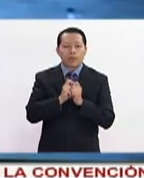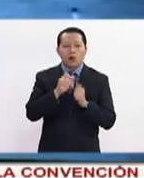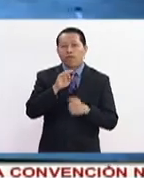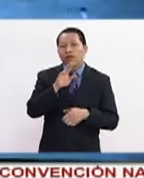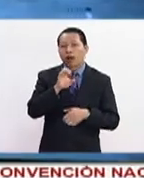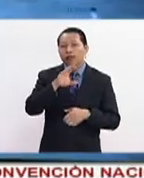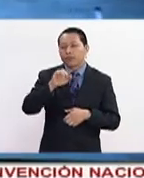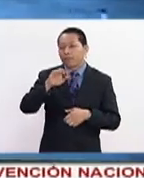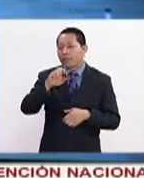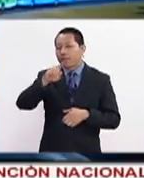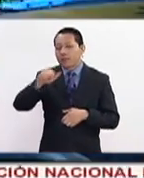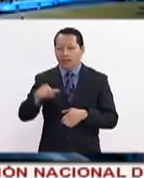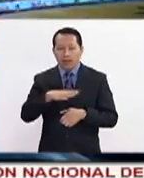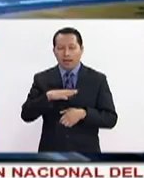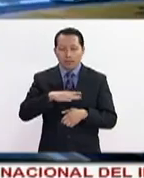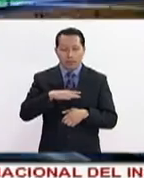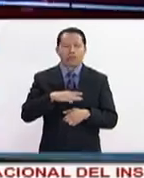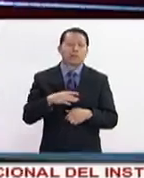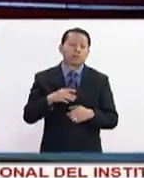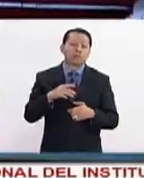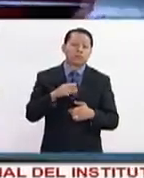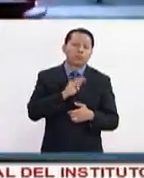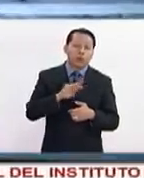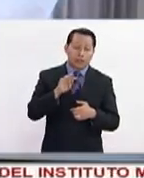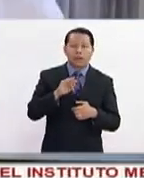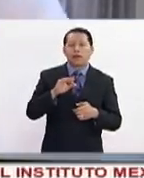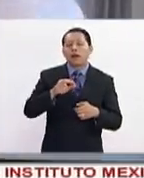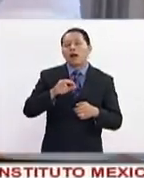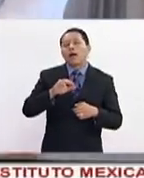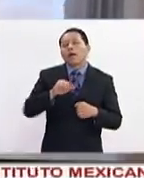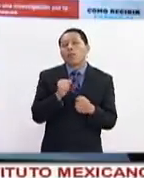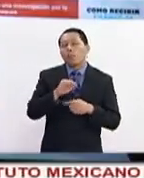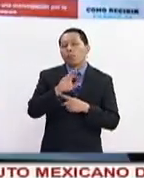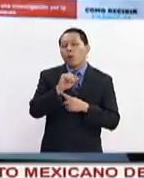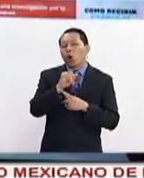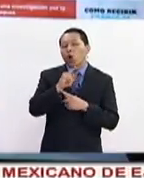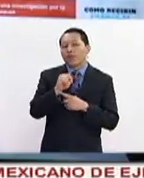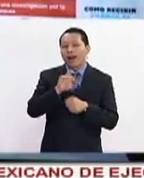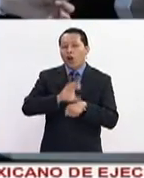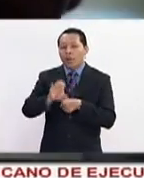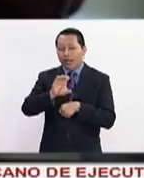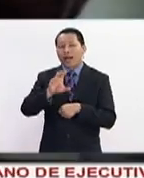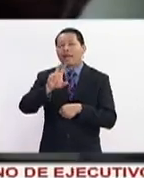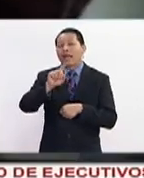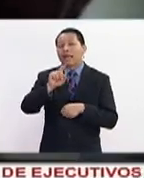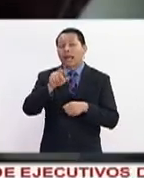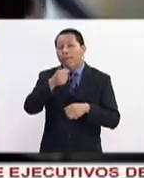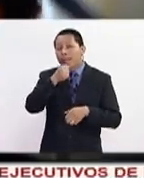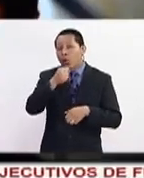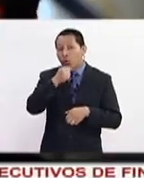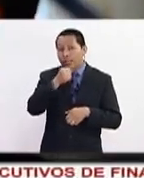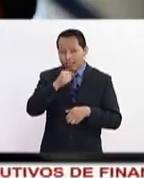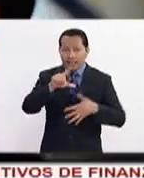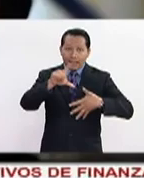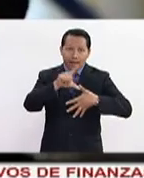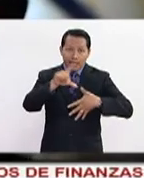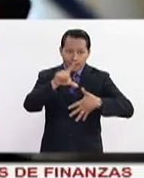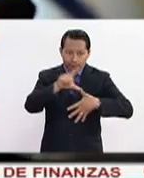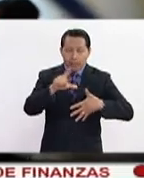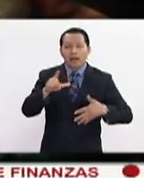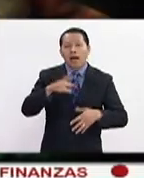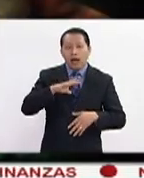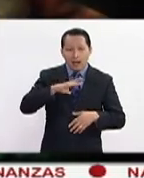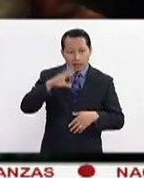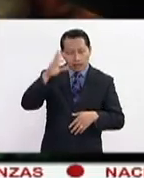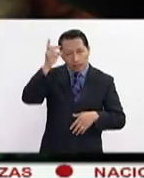Media Monde. Cuentan con una redacción en Bogotá, Colombia, y está compuesta por 30 periodistas de toda América Latina, bajo la